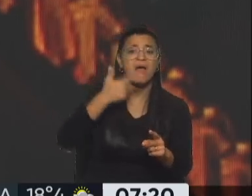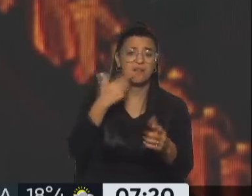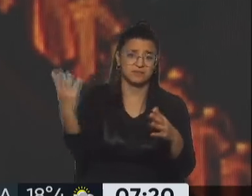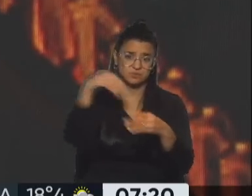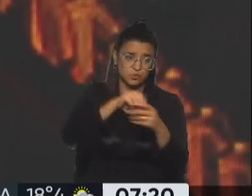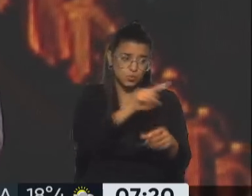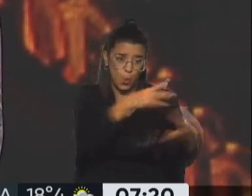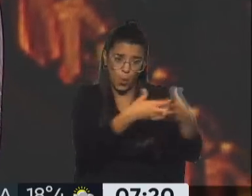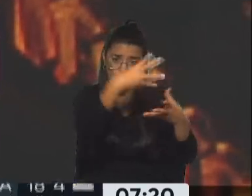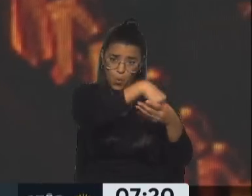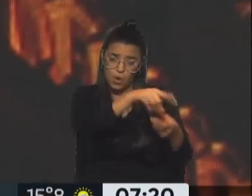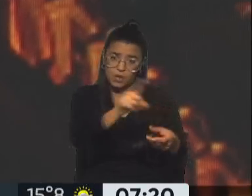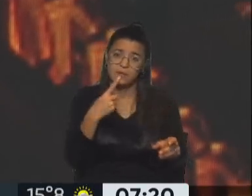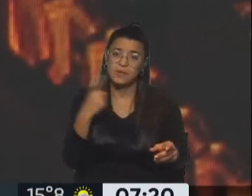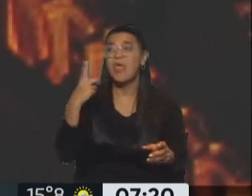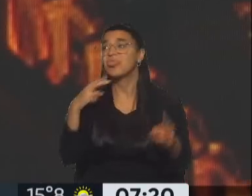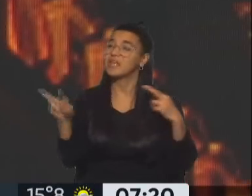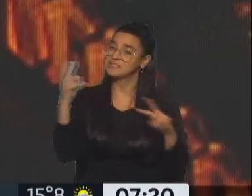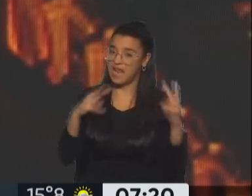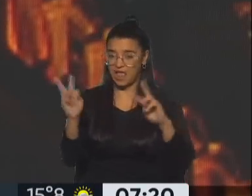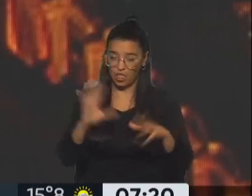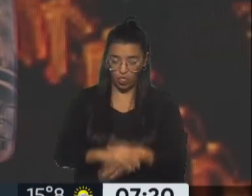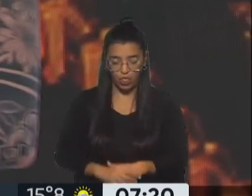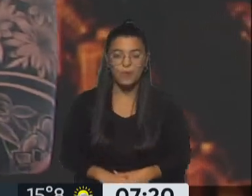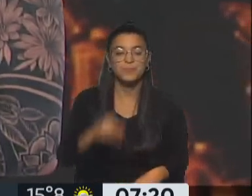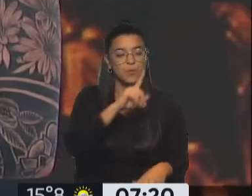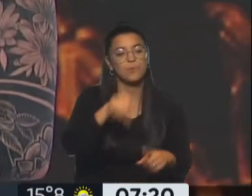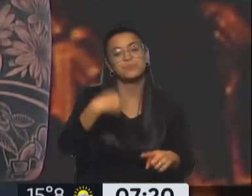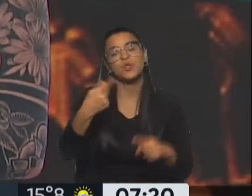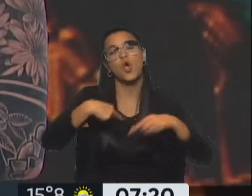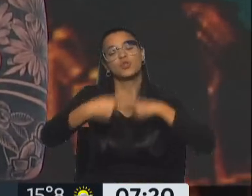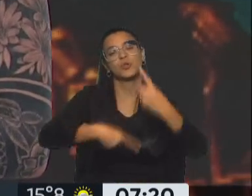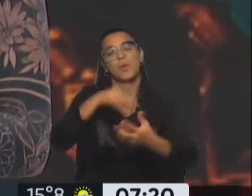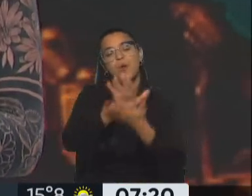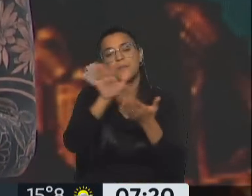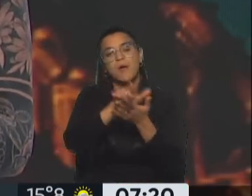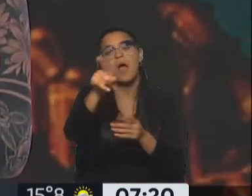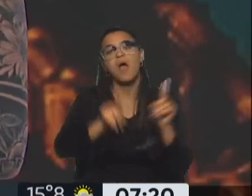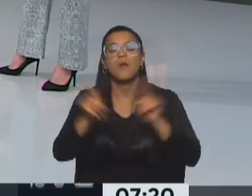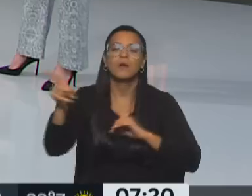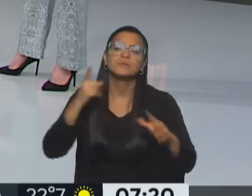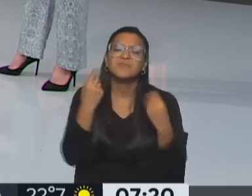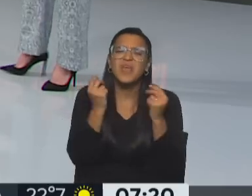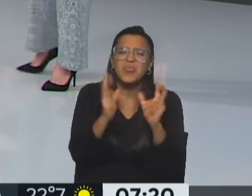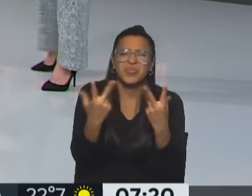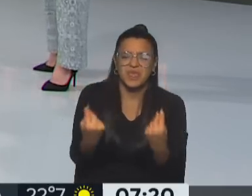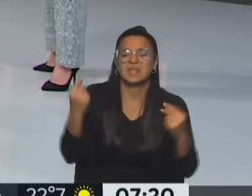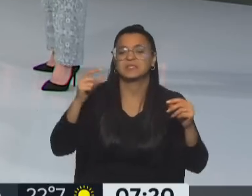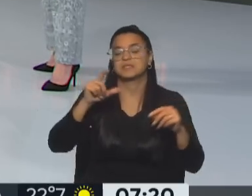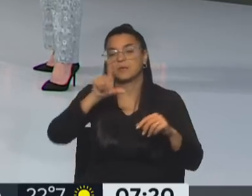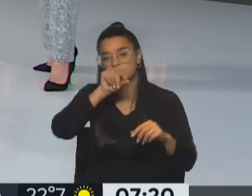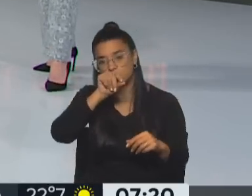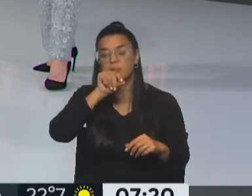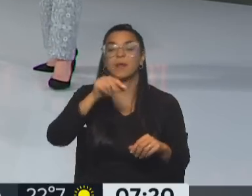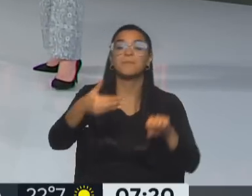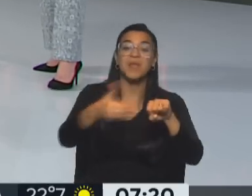Exactamente, bueno, pero ahí se hace el distraído ahí Mauricio Macri. Bueno, seguimos repasando entonces algunas repercusiones a través de las redes sociales. Horacio